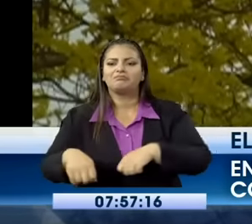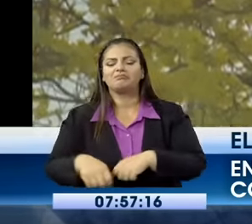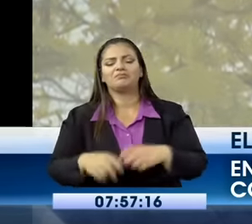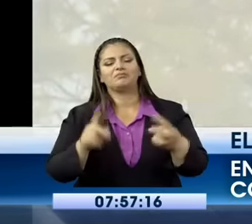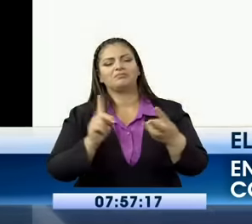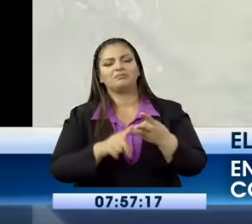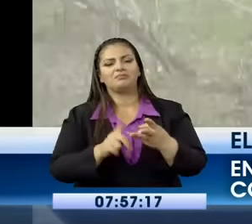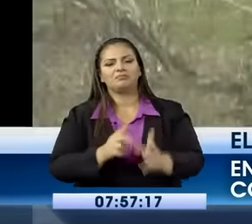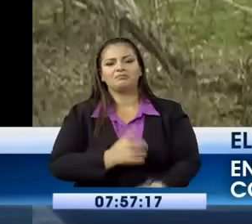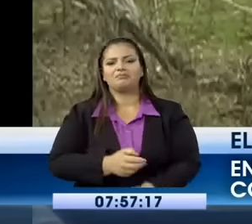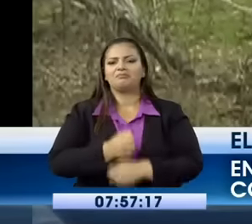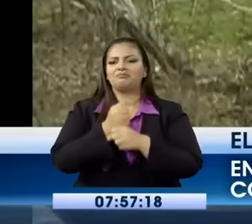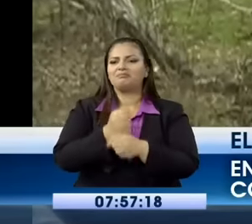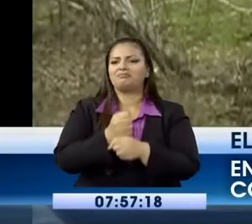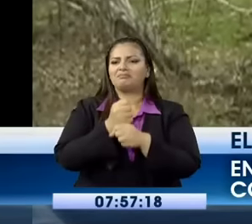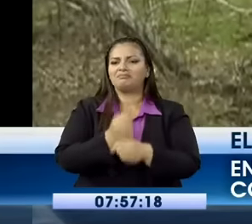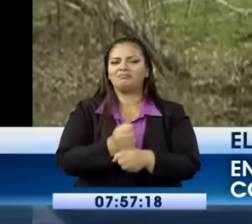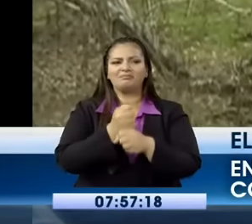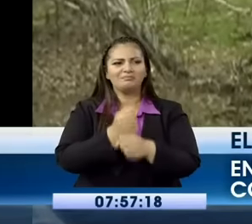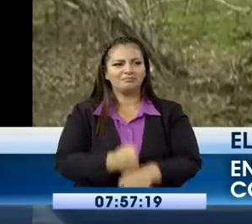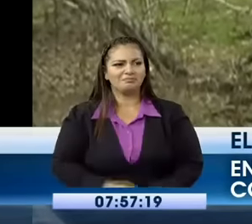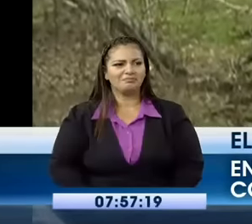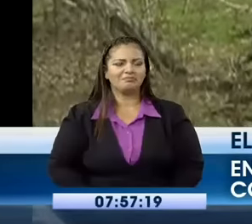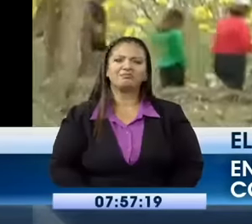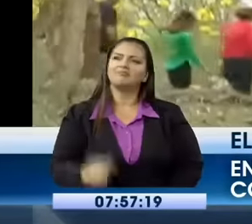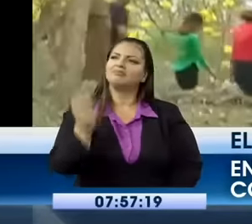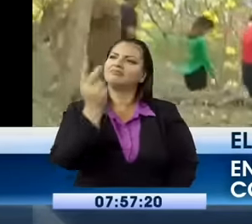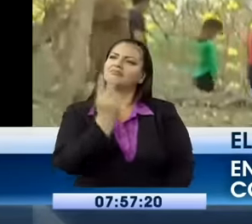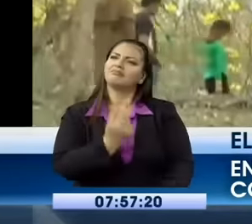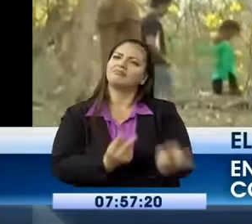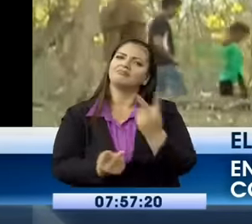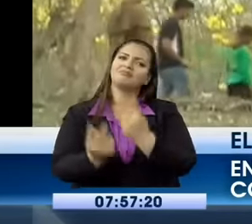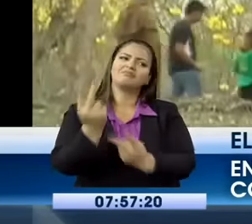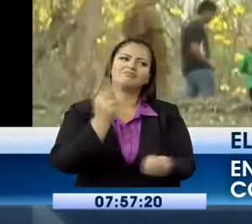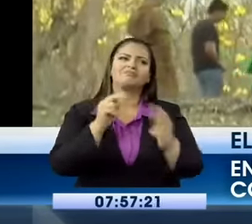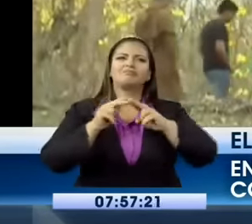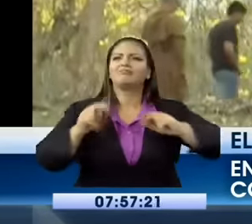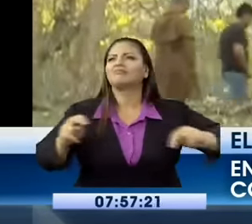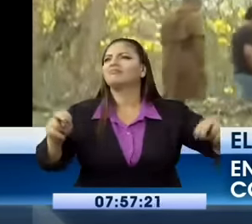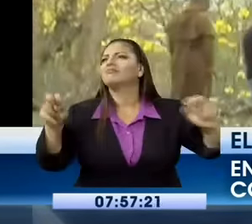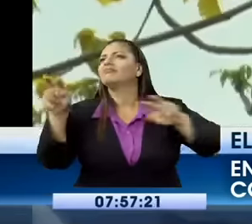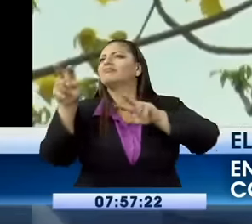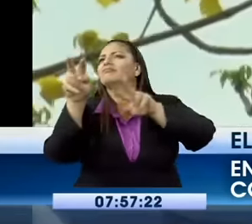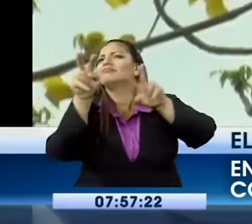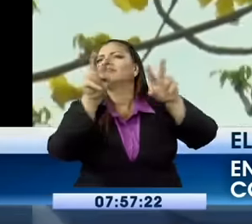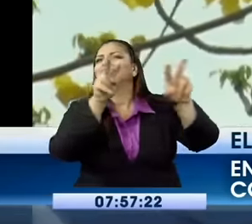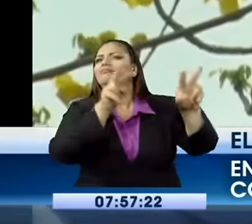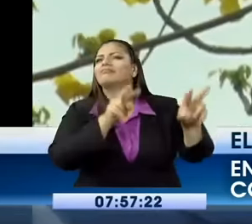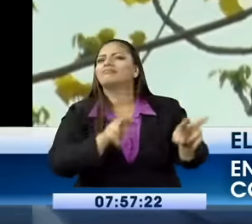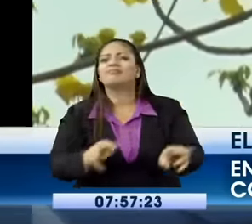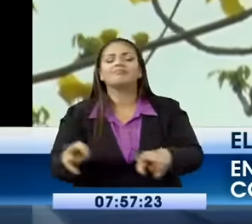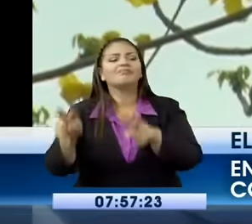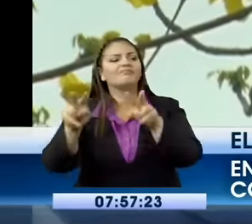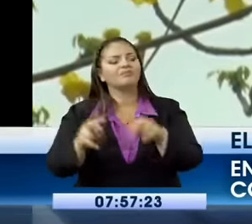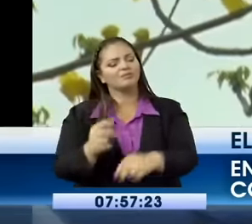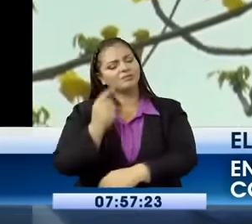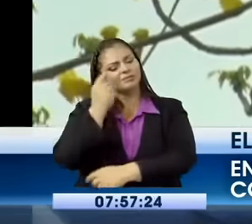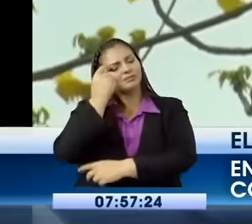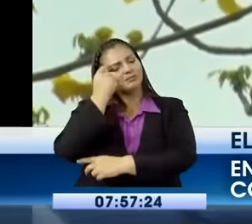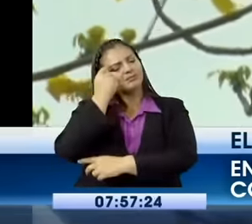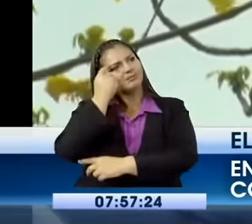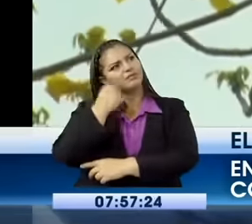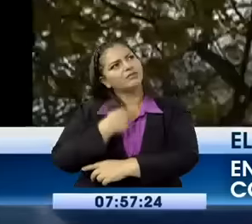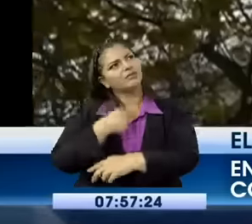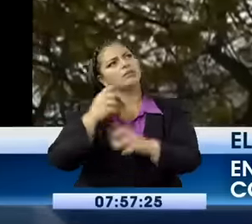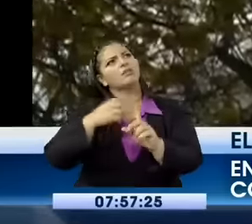aves un paseo que no solo permite tener un mayor contacto con la naturaleza sino que invita a reflexionar sobre